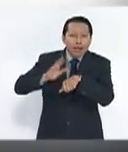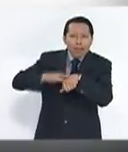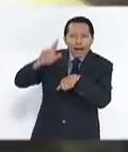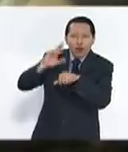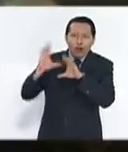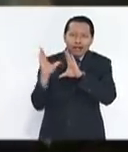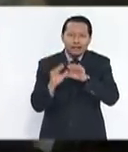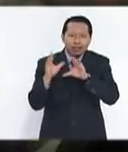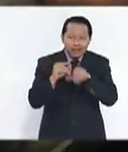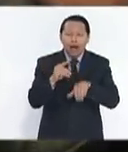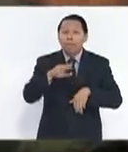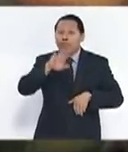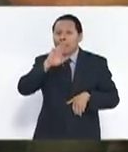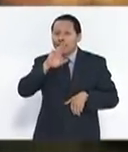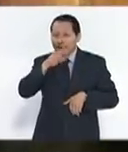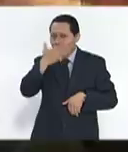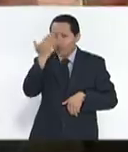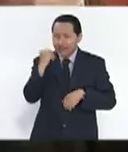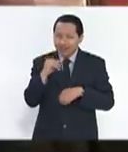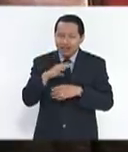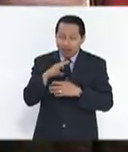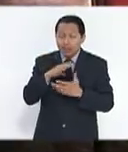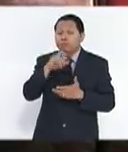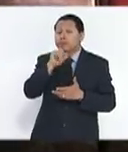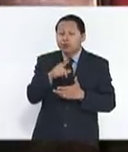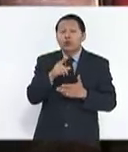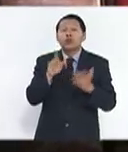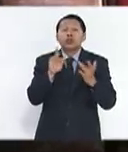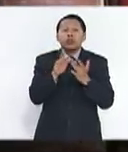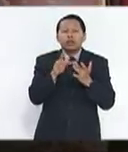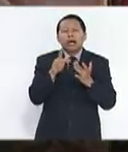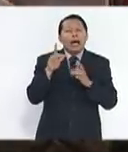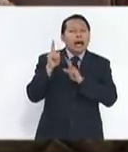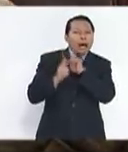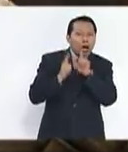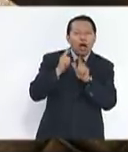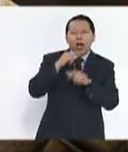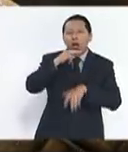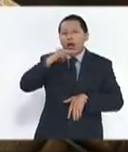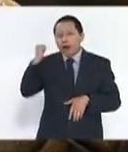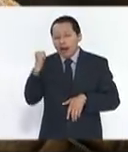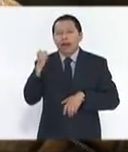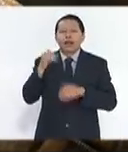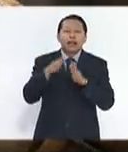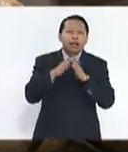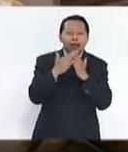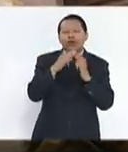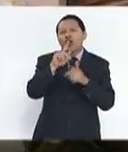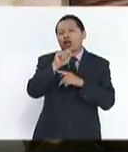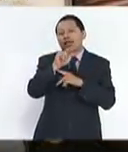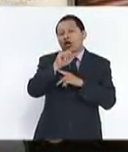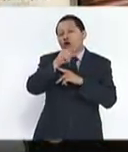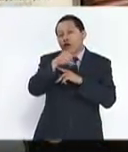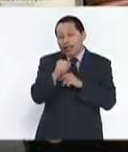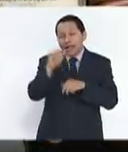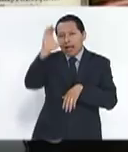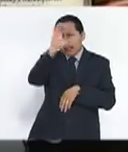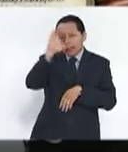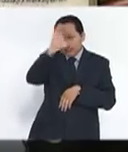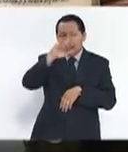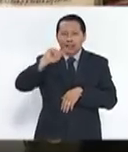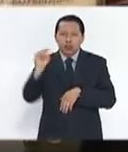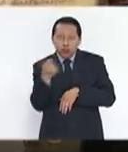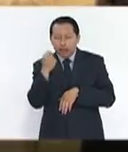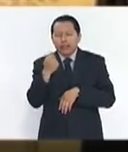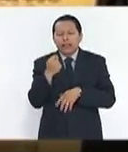madre. Su contacto con los clásicos griegos y romanos, libros de teología, ciencia y filosofía la motivaron a